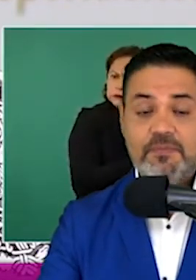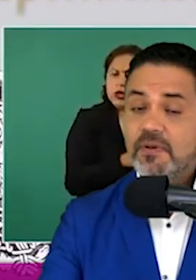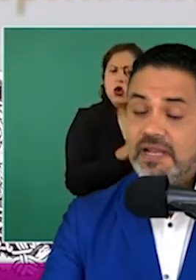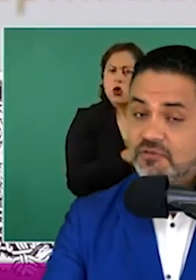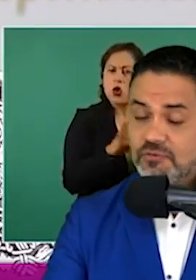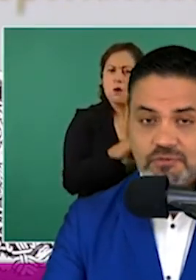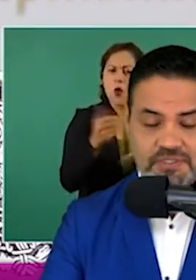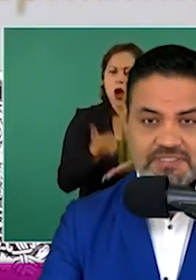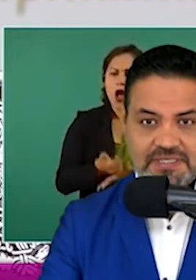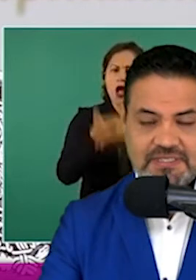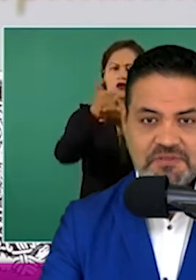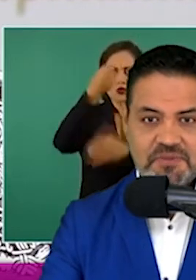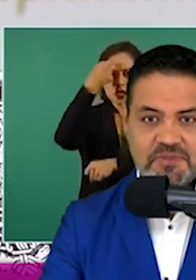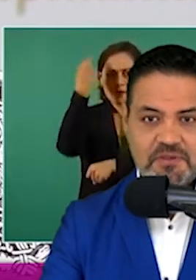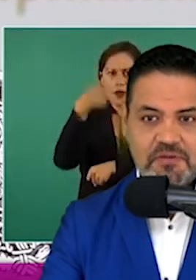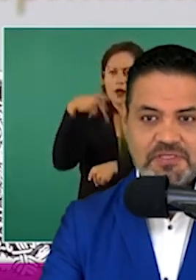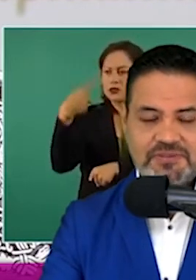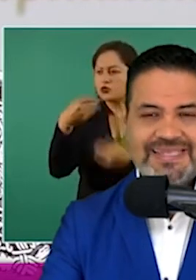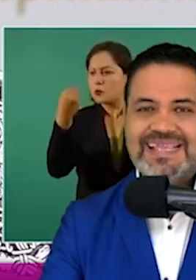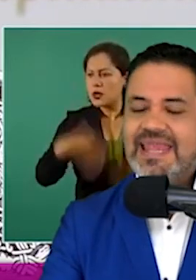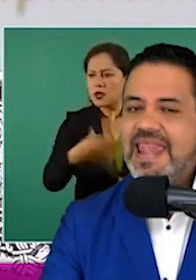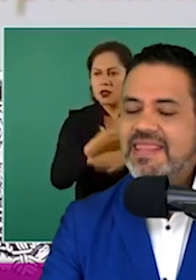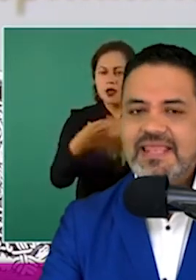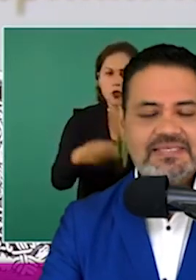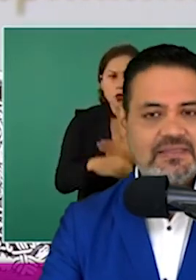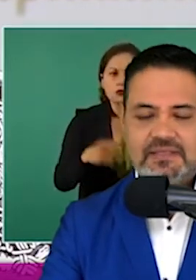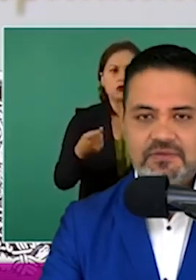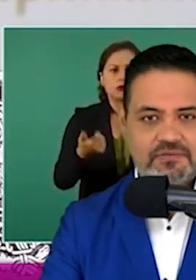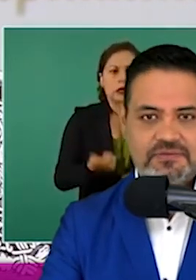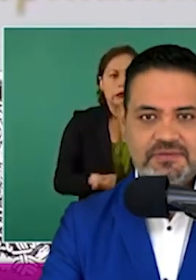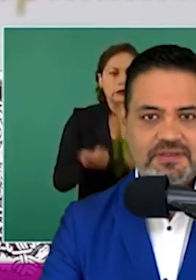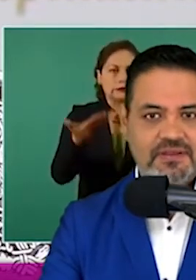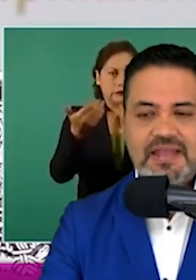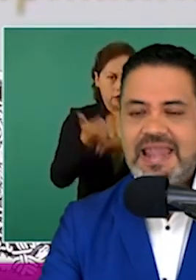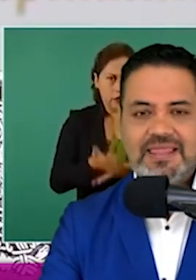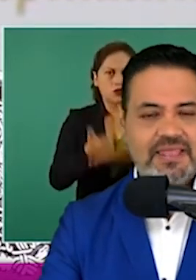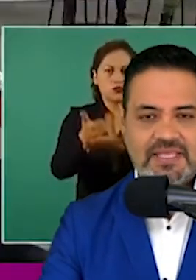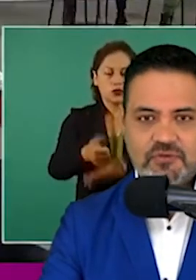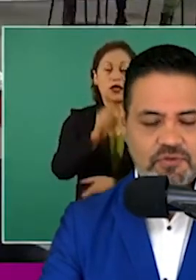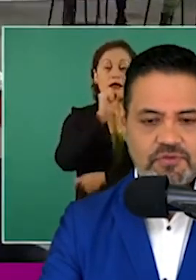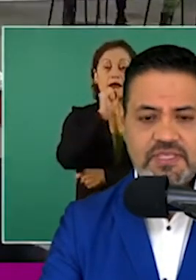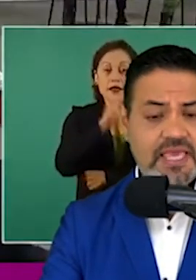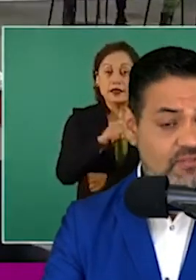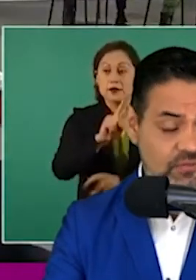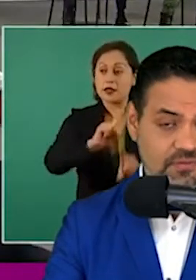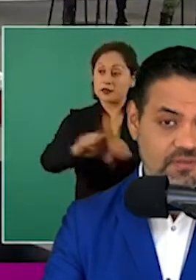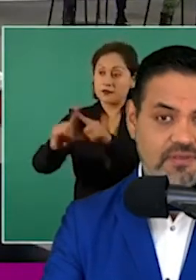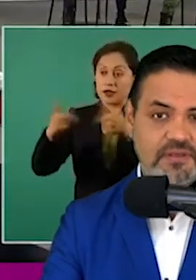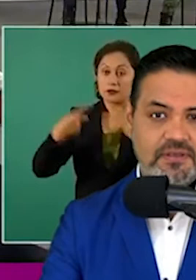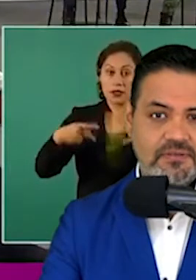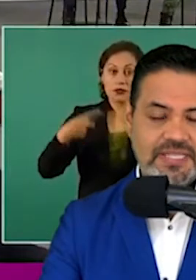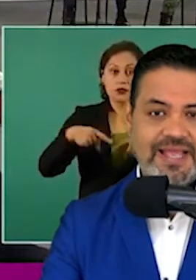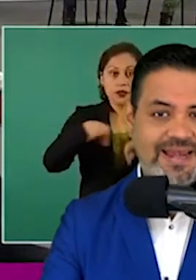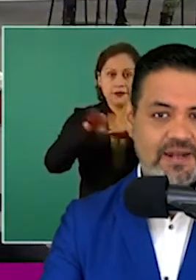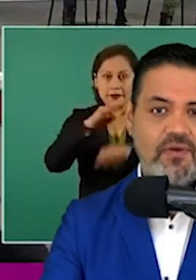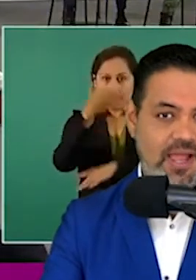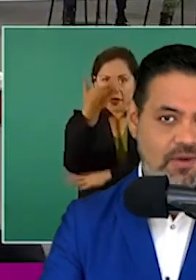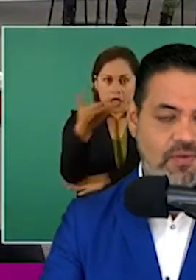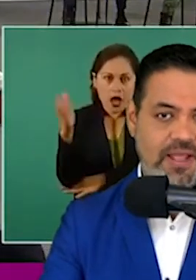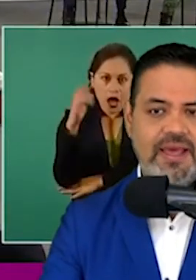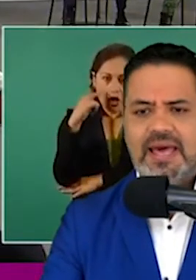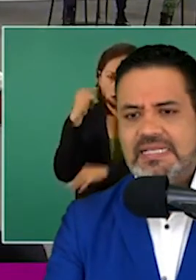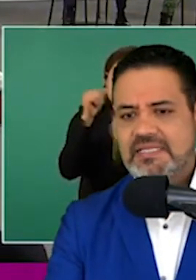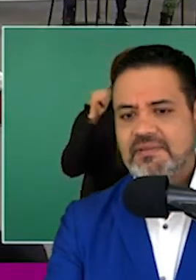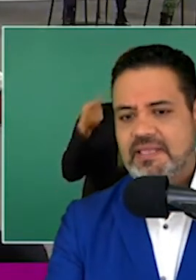El asunto, dice el Servicio Meteorológico Nacional, es que nadie las atendió, nadie las oyó. Y eso nos deja claro